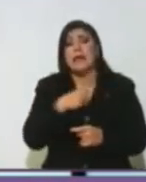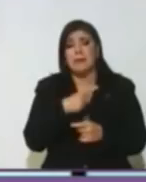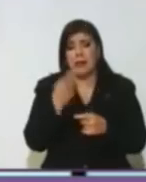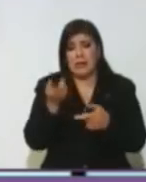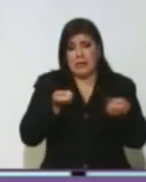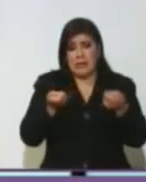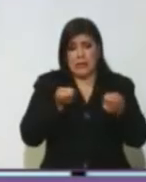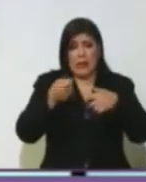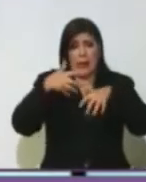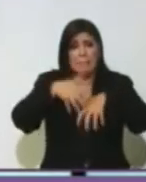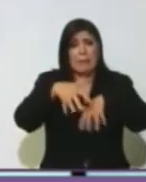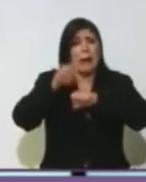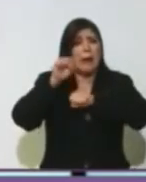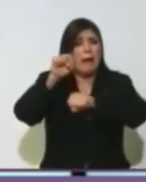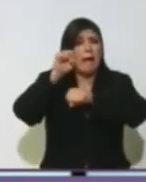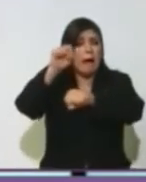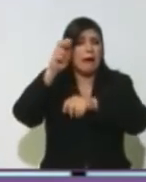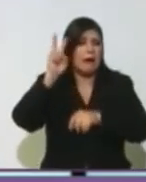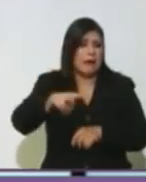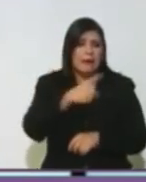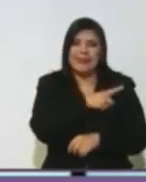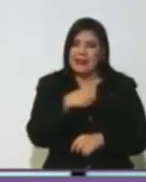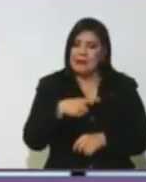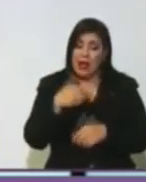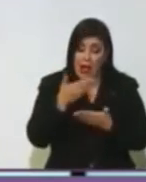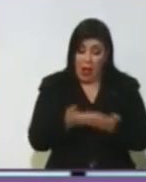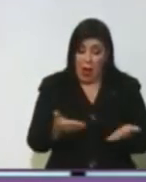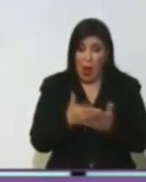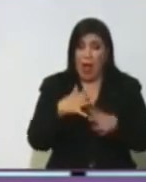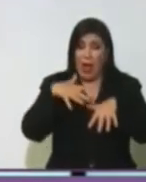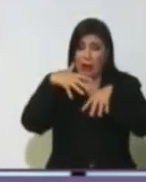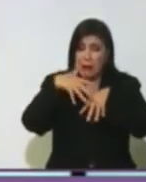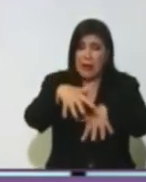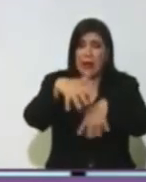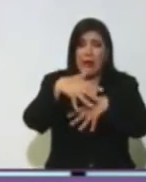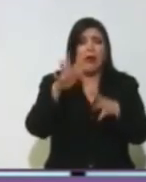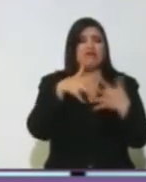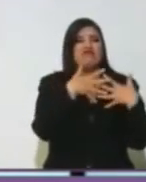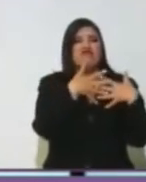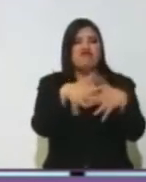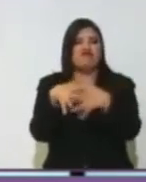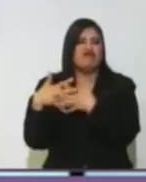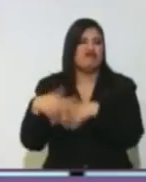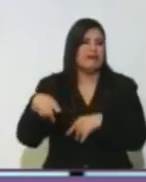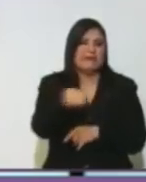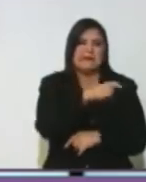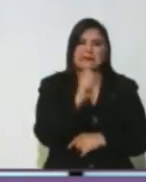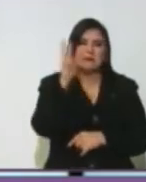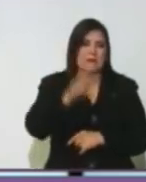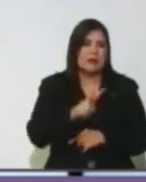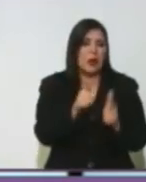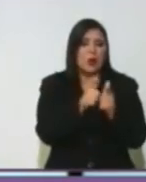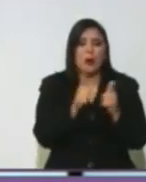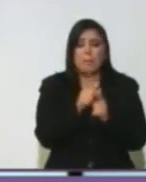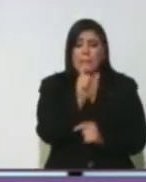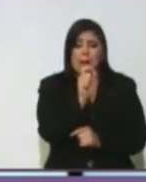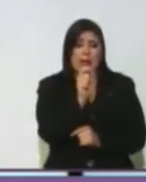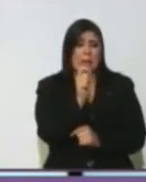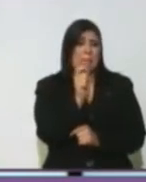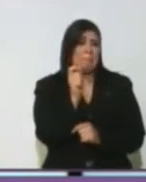hoy las marchas están totalmente desorganizadas un grupo de 20 personas